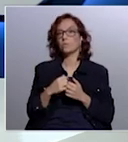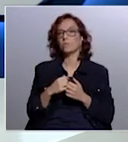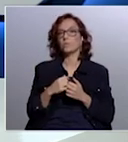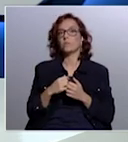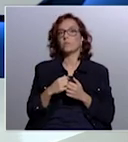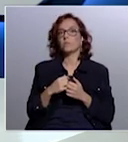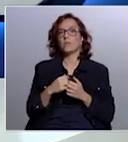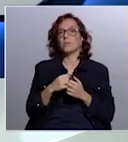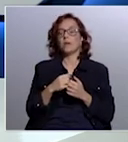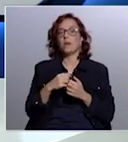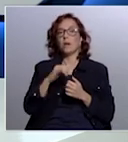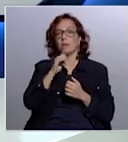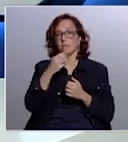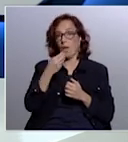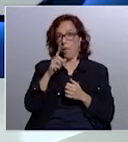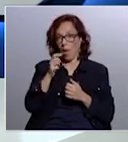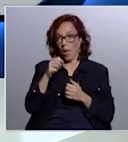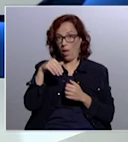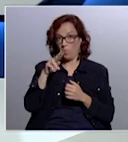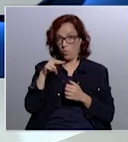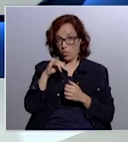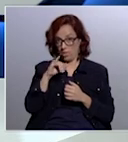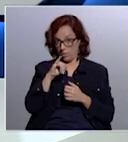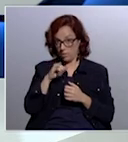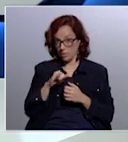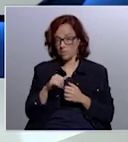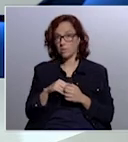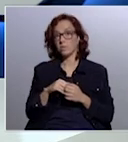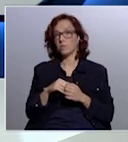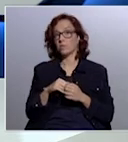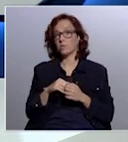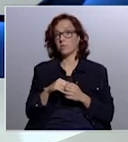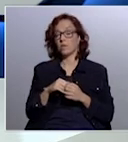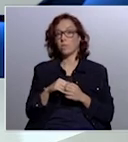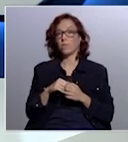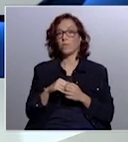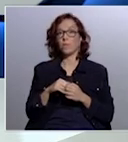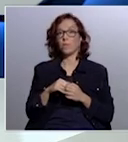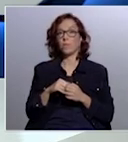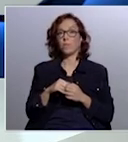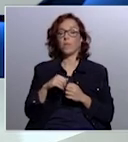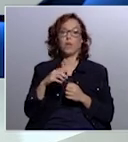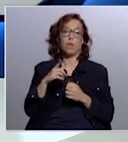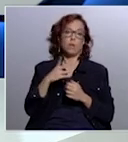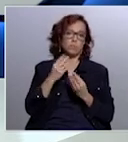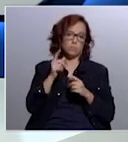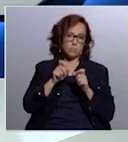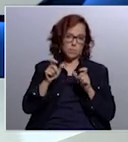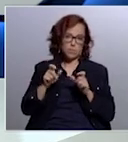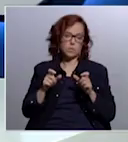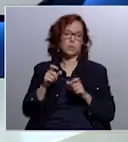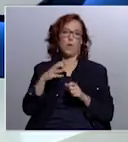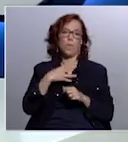muñiz este año va a tener una presencia muy importante de artistas nacionales que triunfan en el exterior de sergio blanco marianella morena